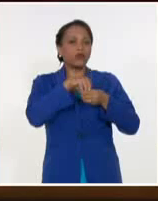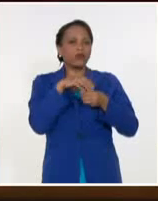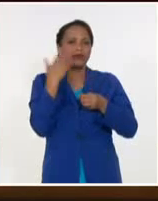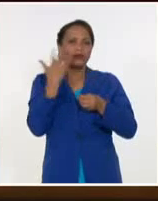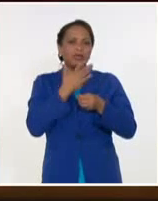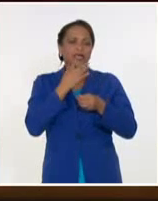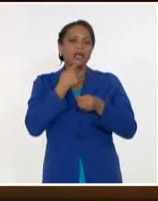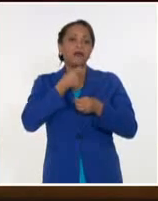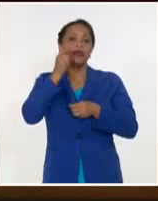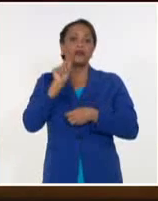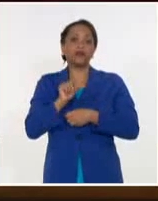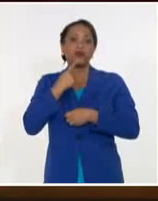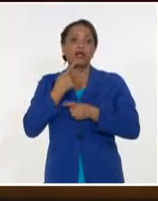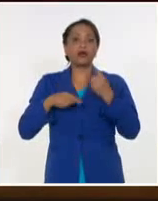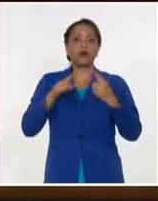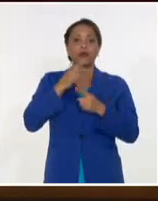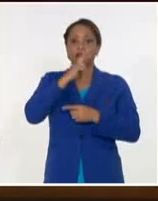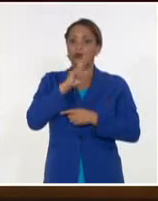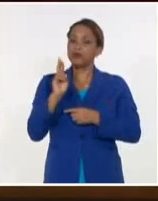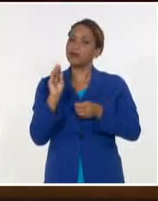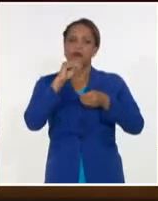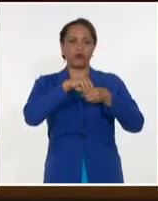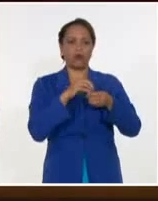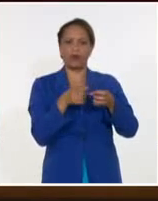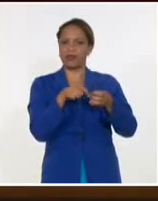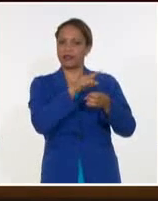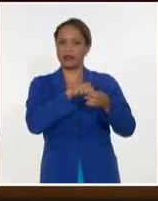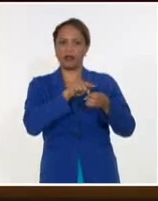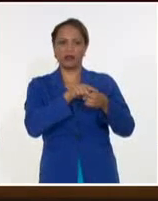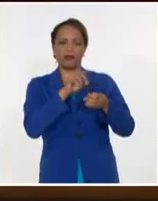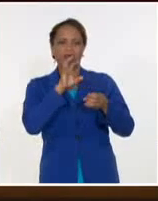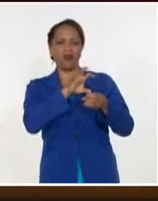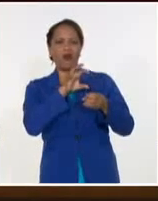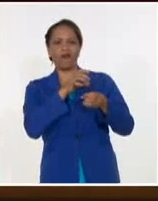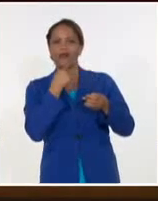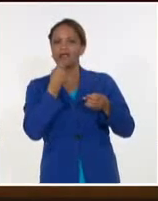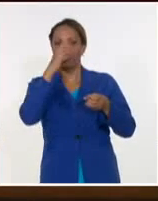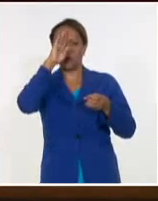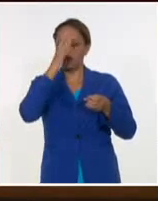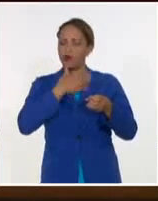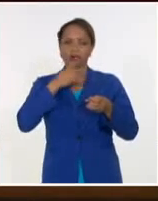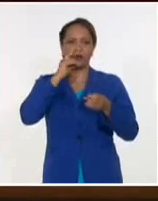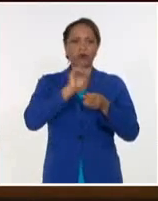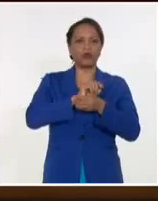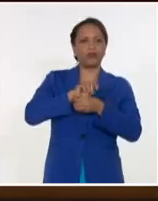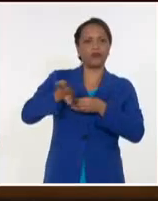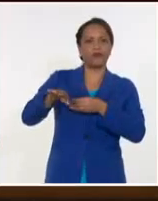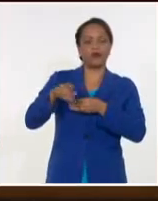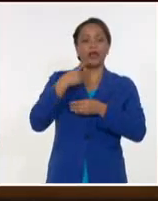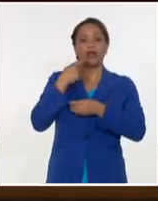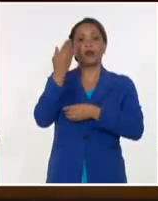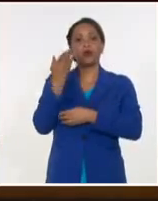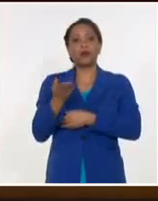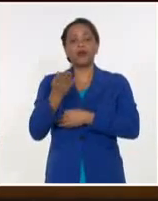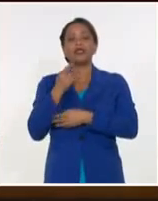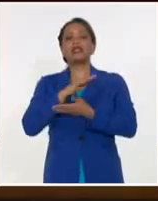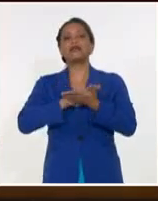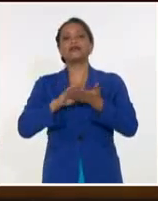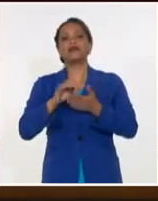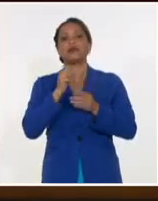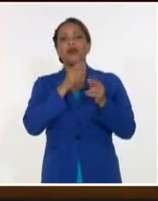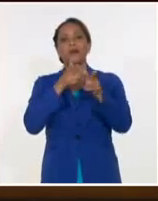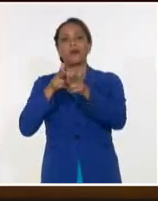que conspiran contra la nación para agredirla y ofenderla, los que piden invasión y licencia para matar a su propio